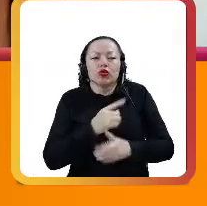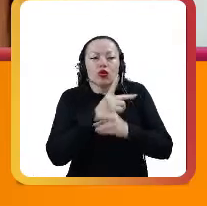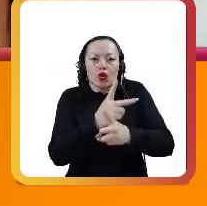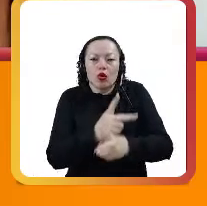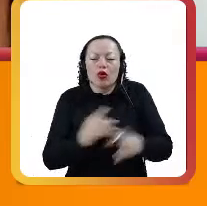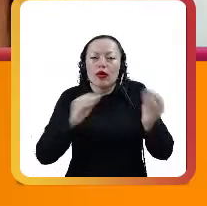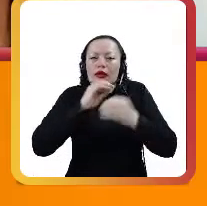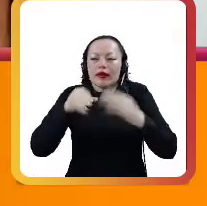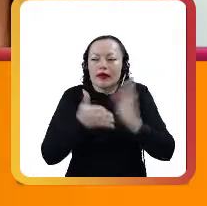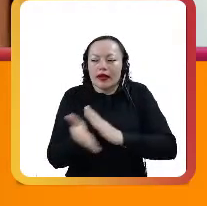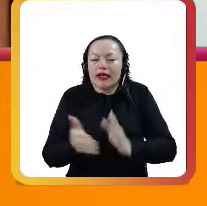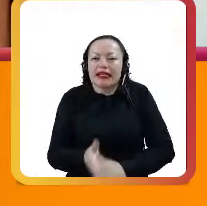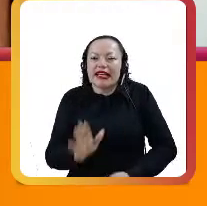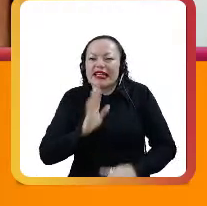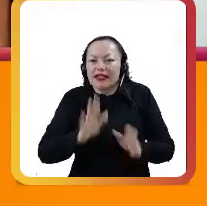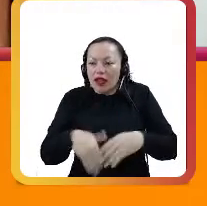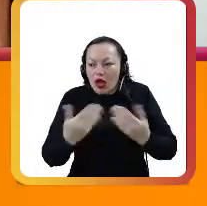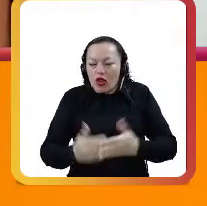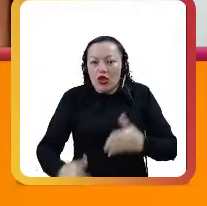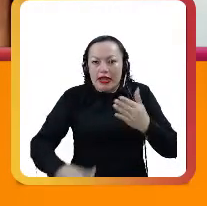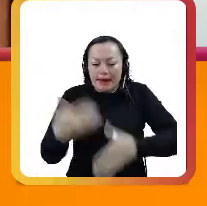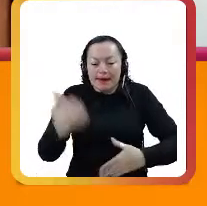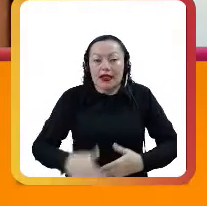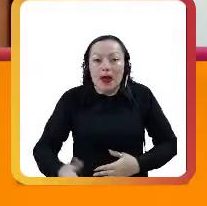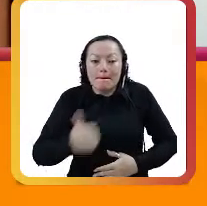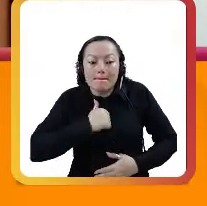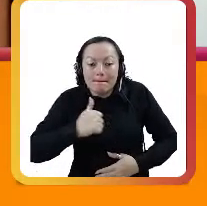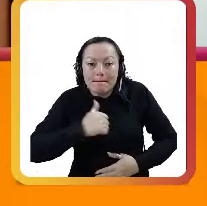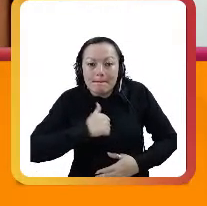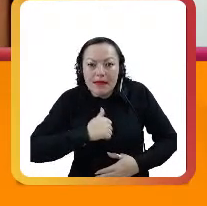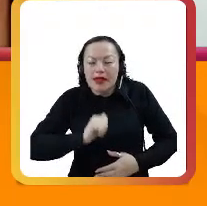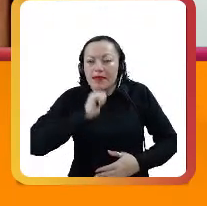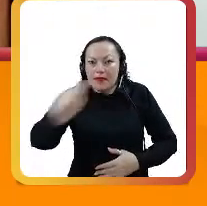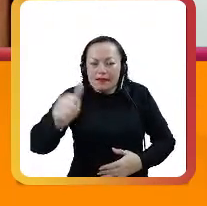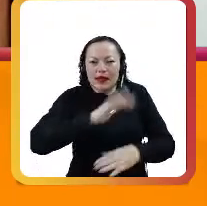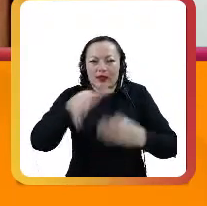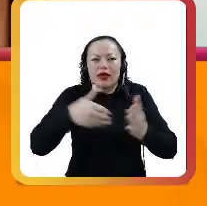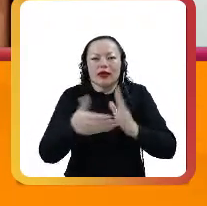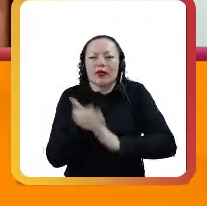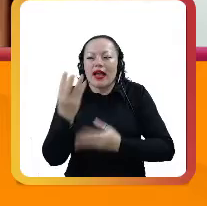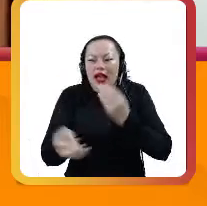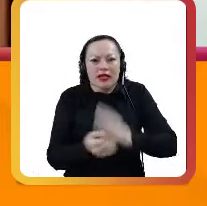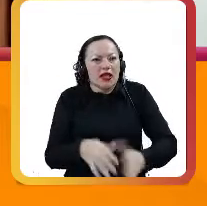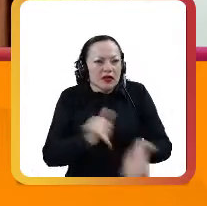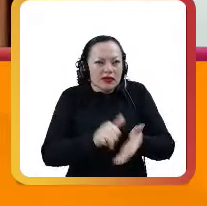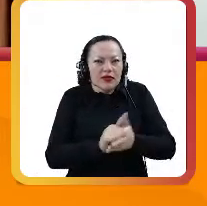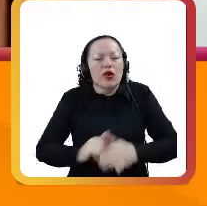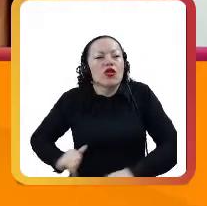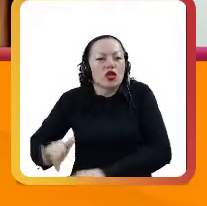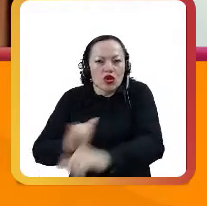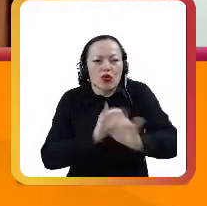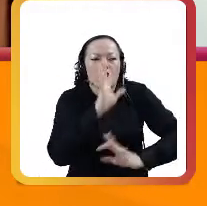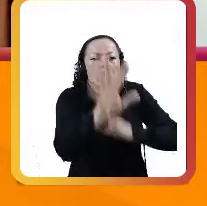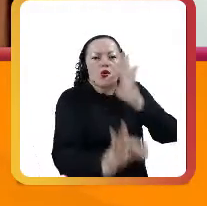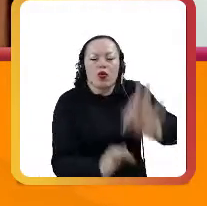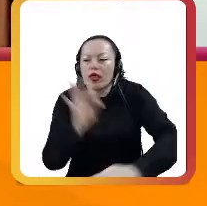prevención arranca desde uno mismo hacia los demás y los demás que hagan lo mismo, pues nos protegemos entre